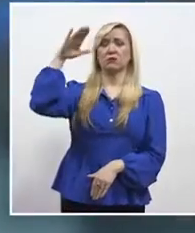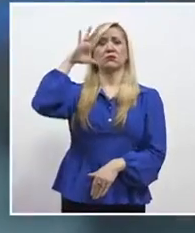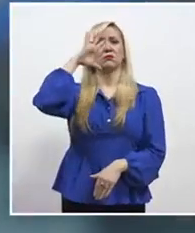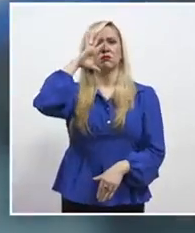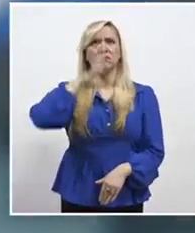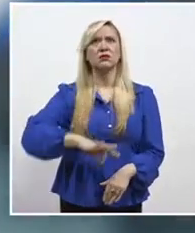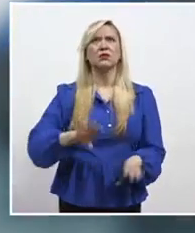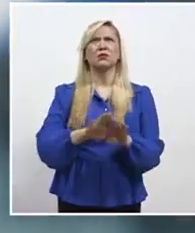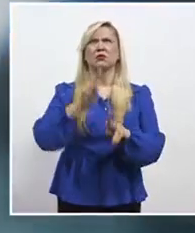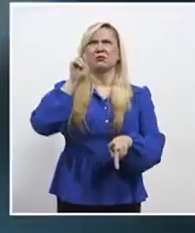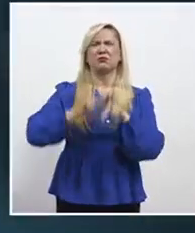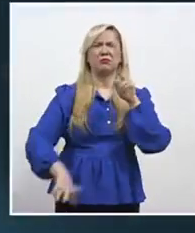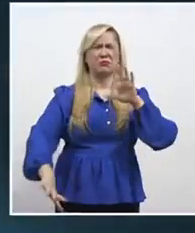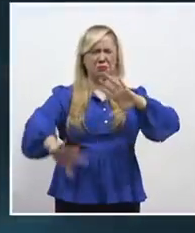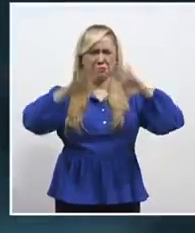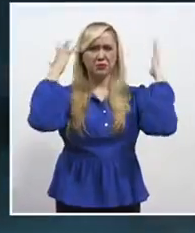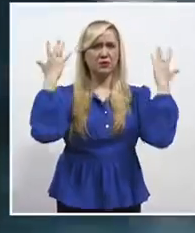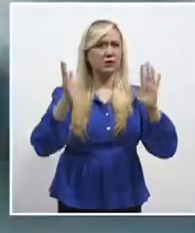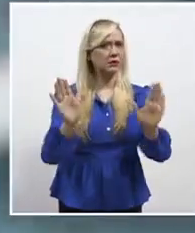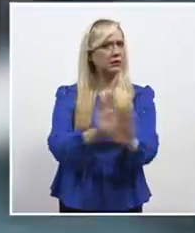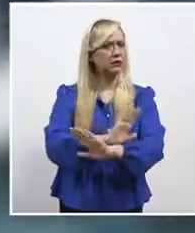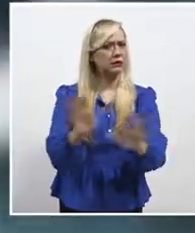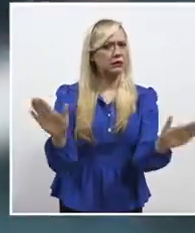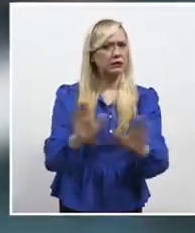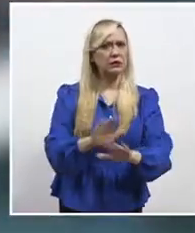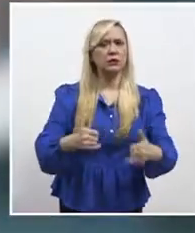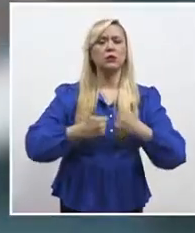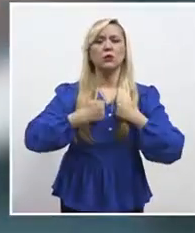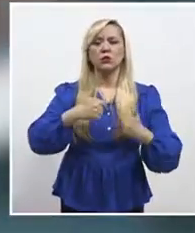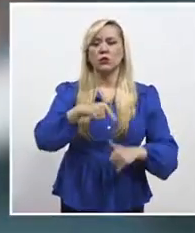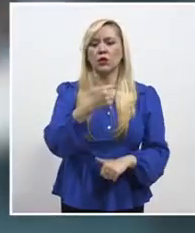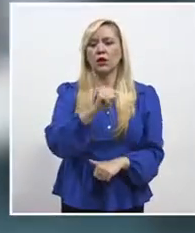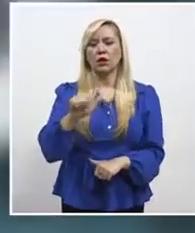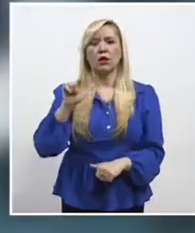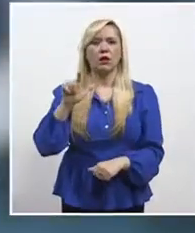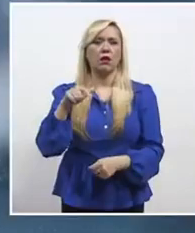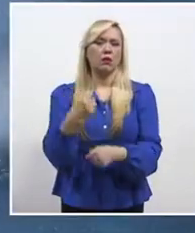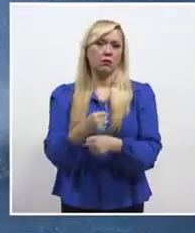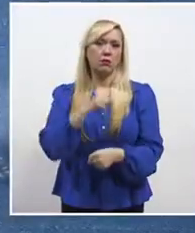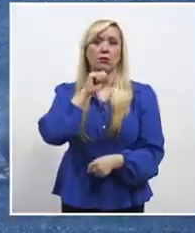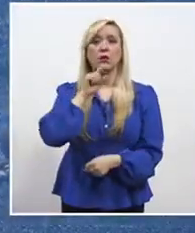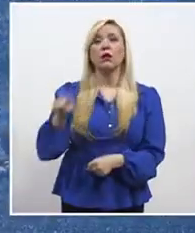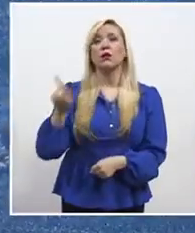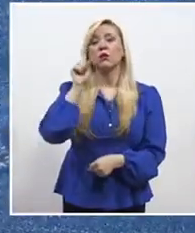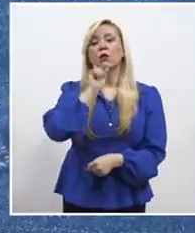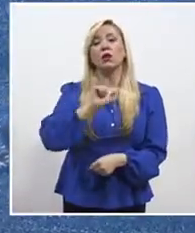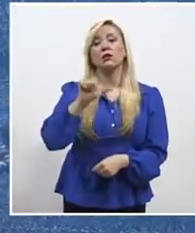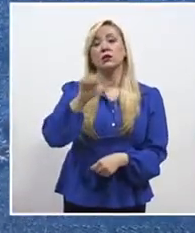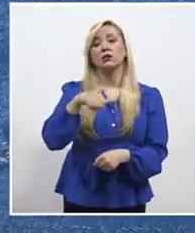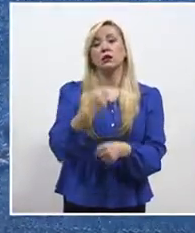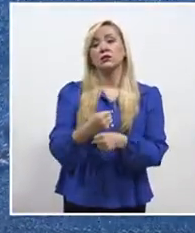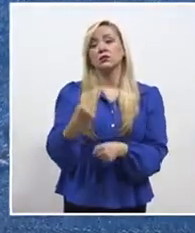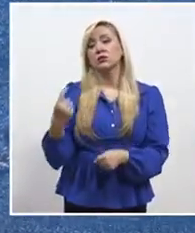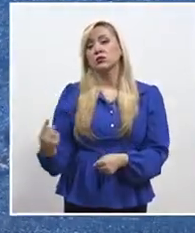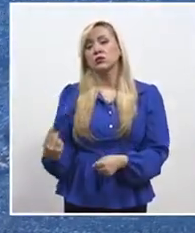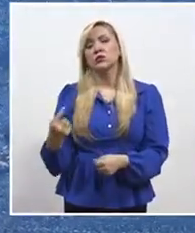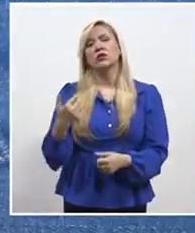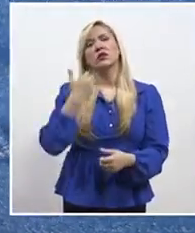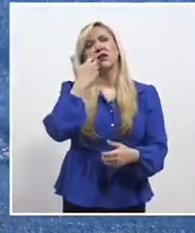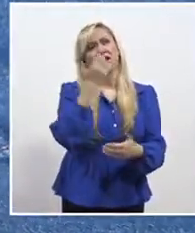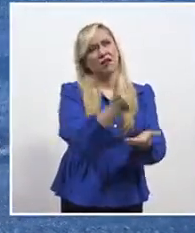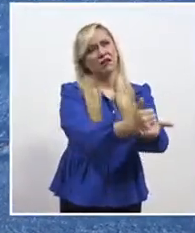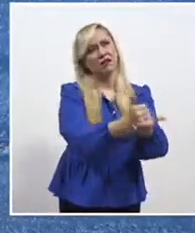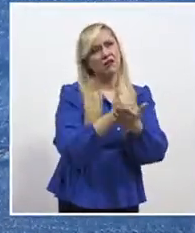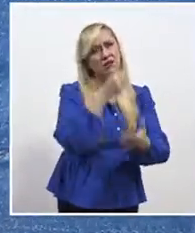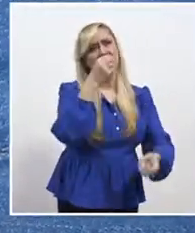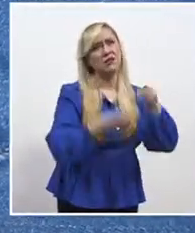niños y adolescentes. Así, la primera sala negó el amparo a una menor de 16 años de edad, quien había solicitado la protección de la